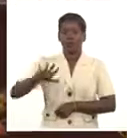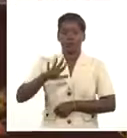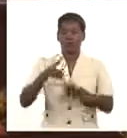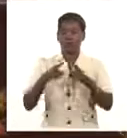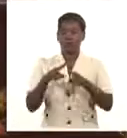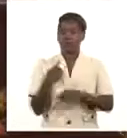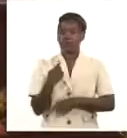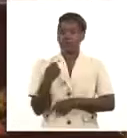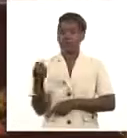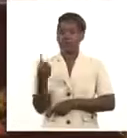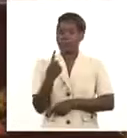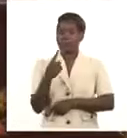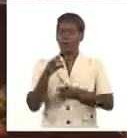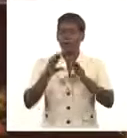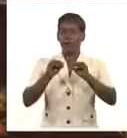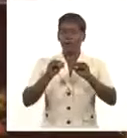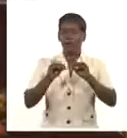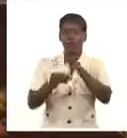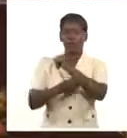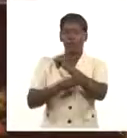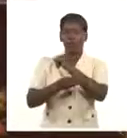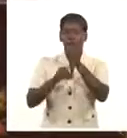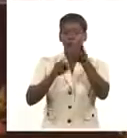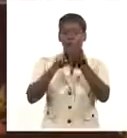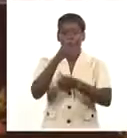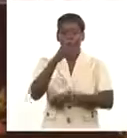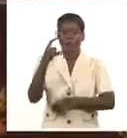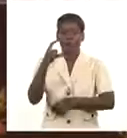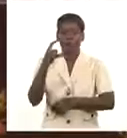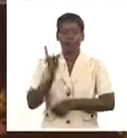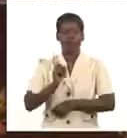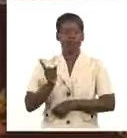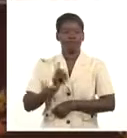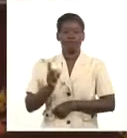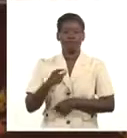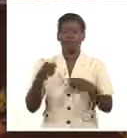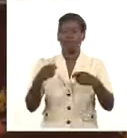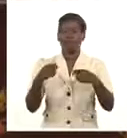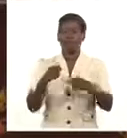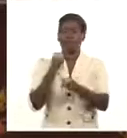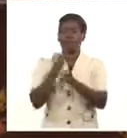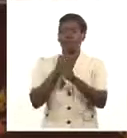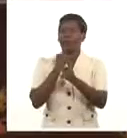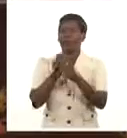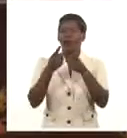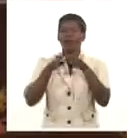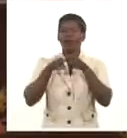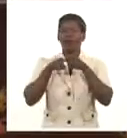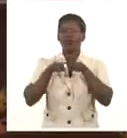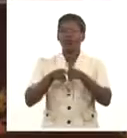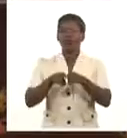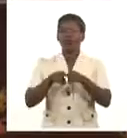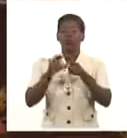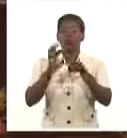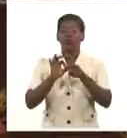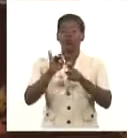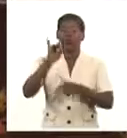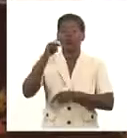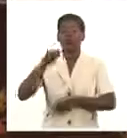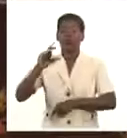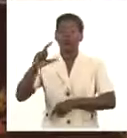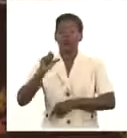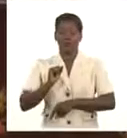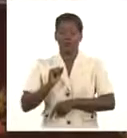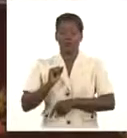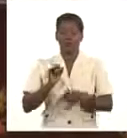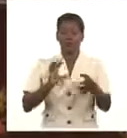logramos elevar la ejemplaridad y la combatividad de la militancia. Nosotros no podemos hablar de fortalecimiento del partido si